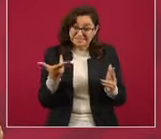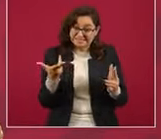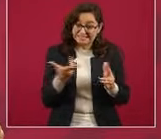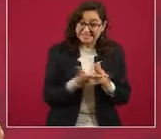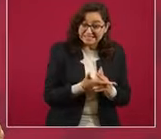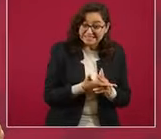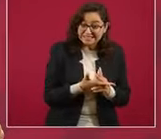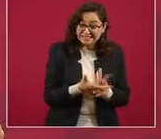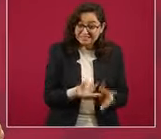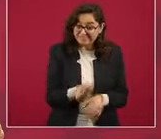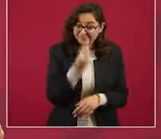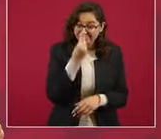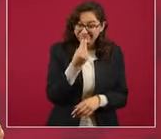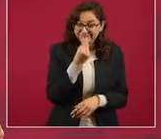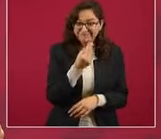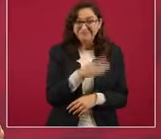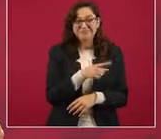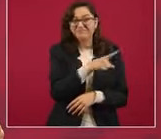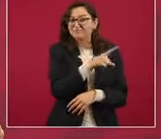que